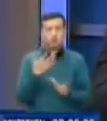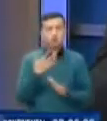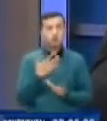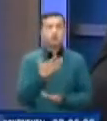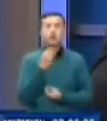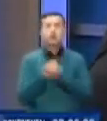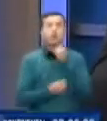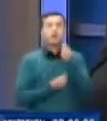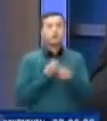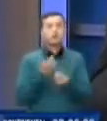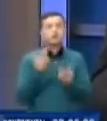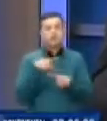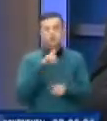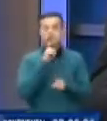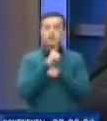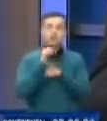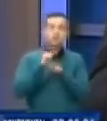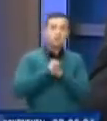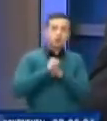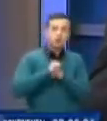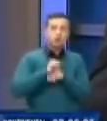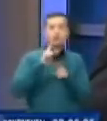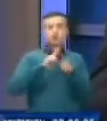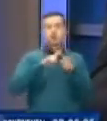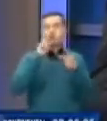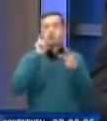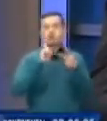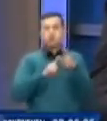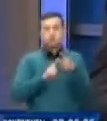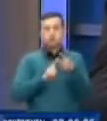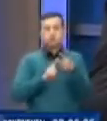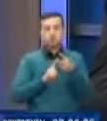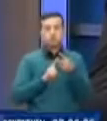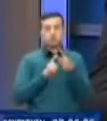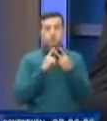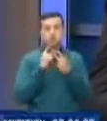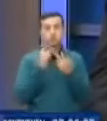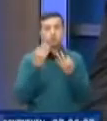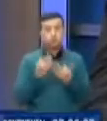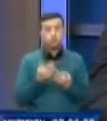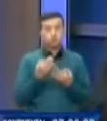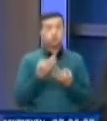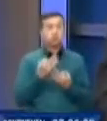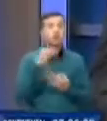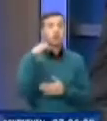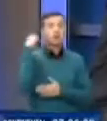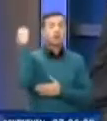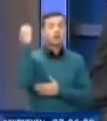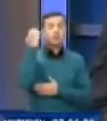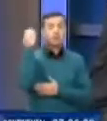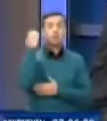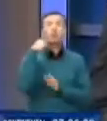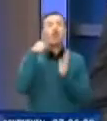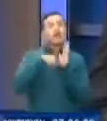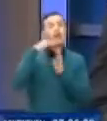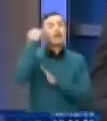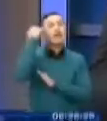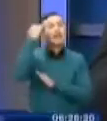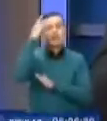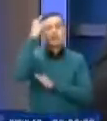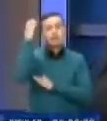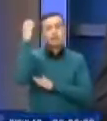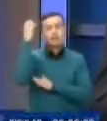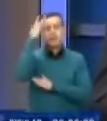actuaríamos ahí se hicieron simulaciones simulaciones que nos permitieron pasar de la alerta amarilla en hasta el cotopaxi por ejemplo